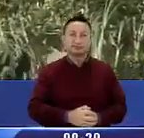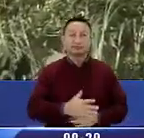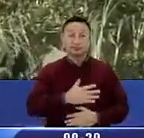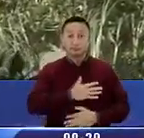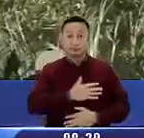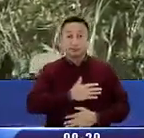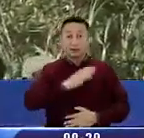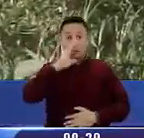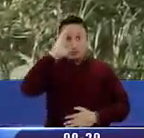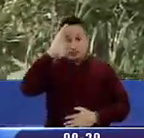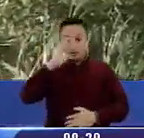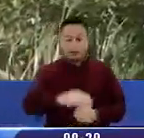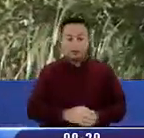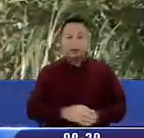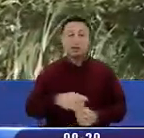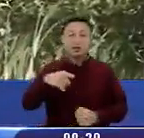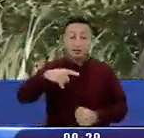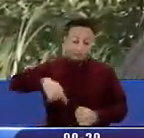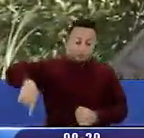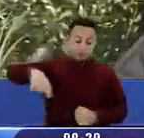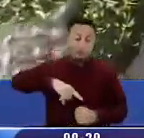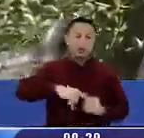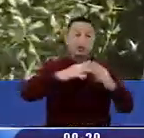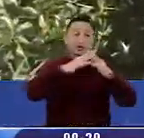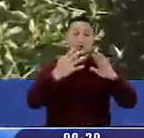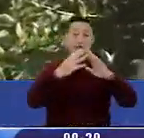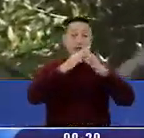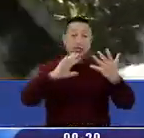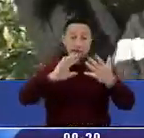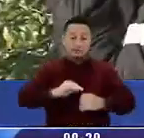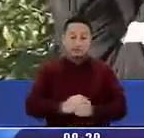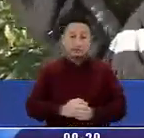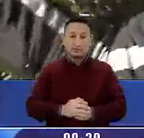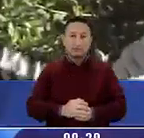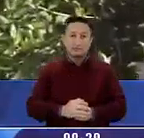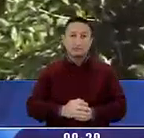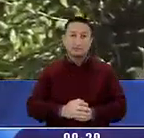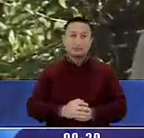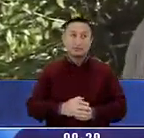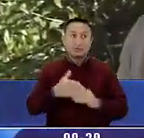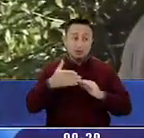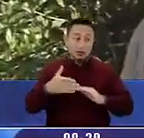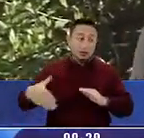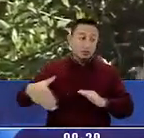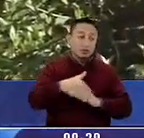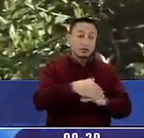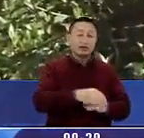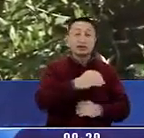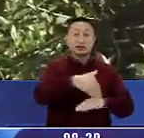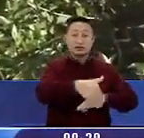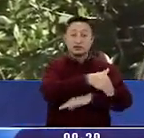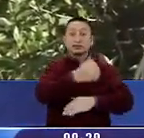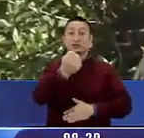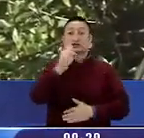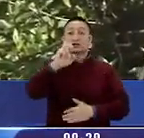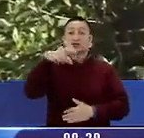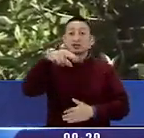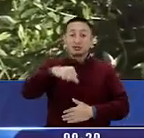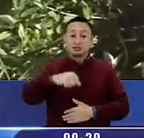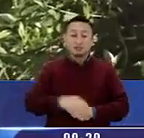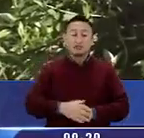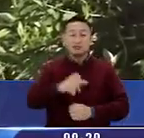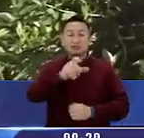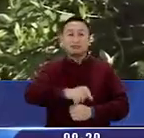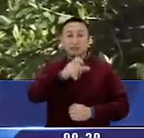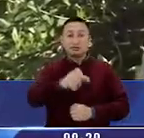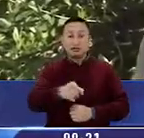Sáenz, no solamente en este redondel de Cumandá, sino en toda la quebrada del Machángara, que también se extiende hasta la parte del Sena, nosotros diariamente hacemos el retiro de las